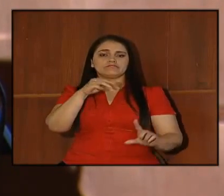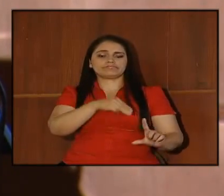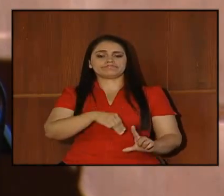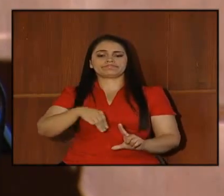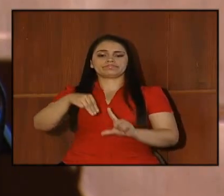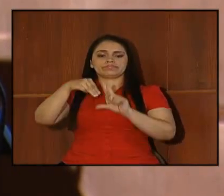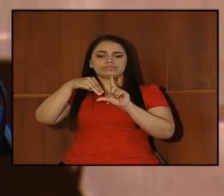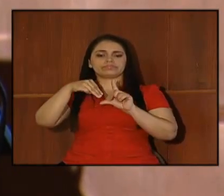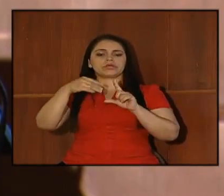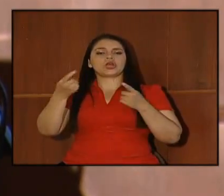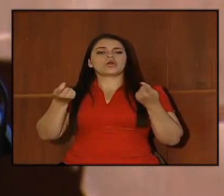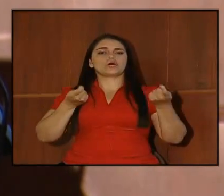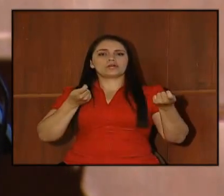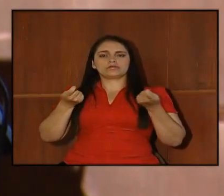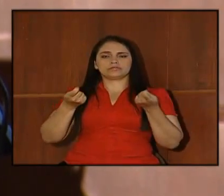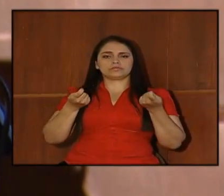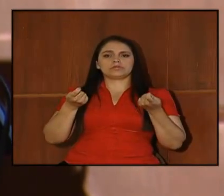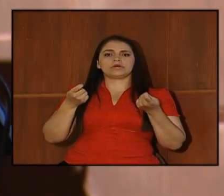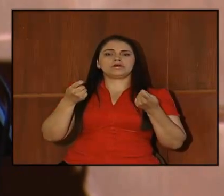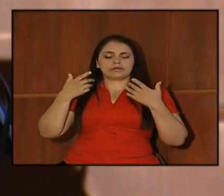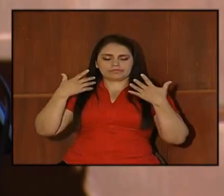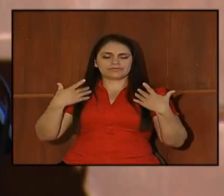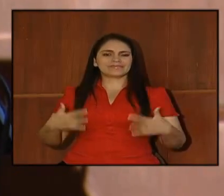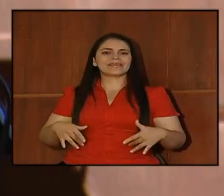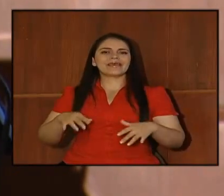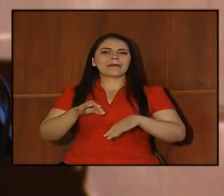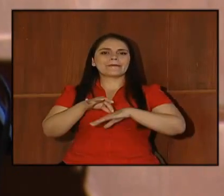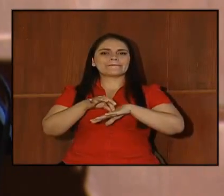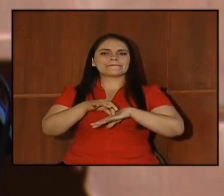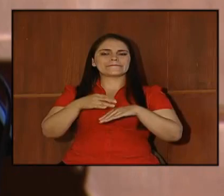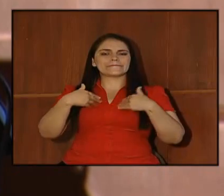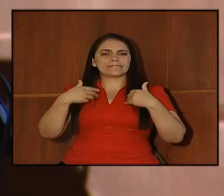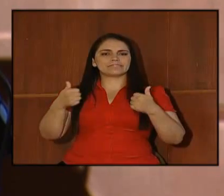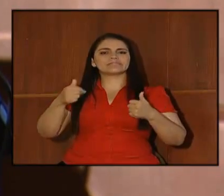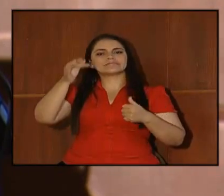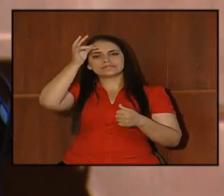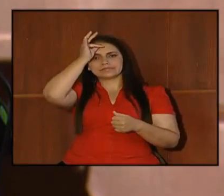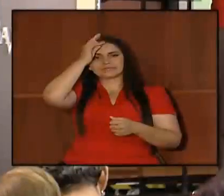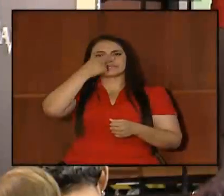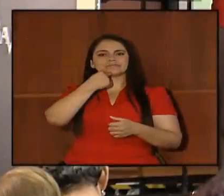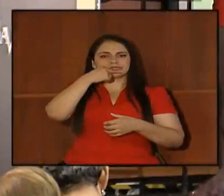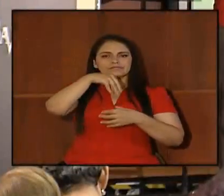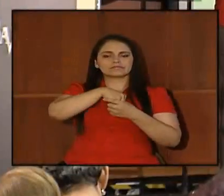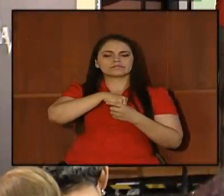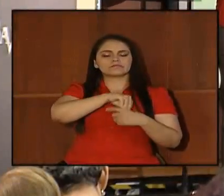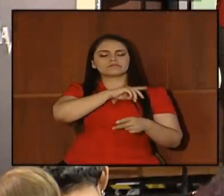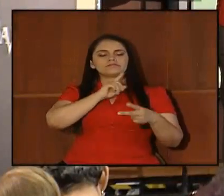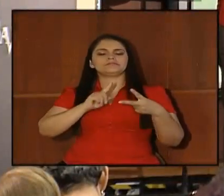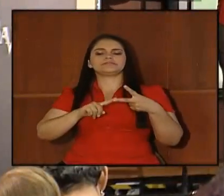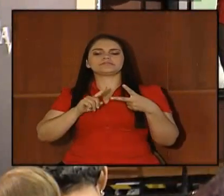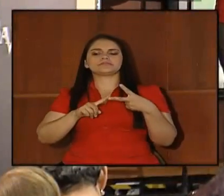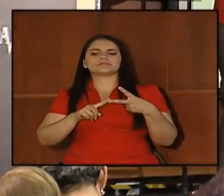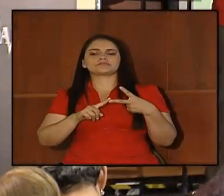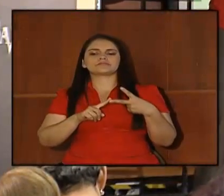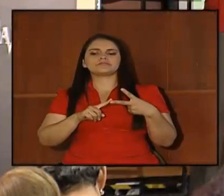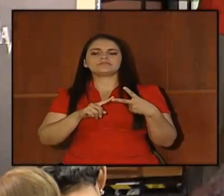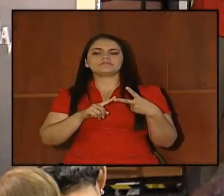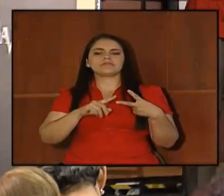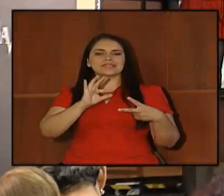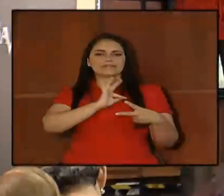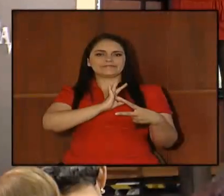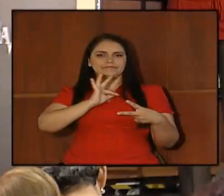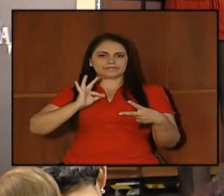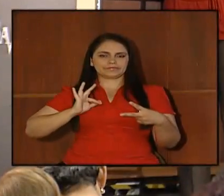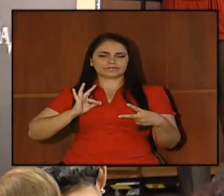es coordinadora del programa de piel sana del Hospital Universitario de San Vicente Fundación, y también tenemos a una fisioterapeuta